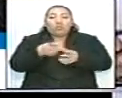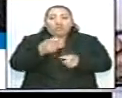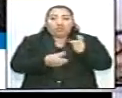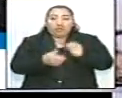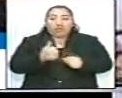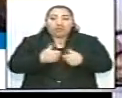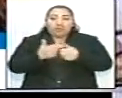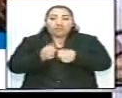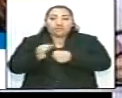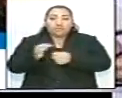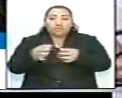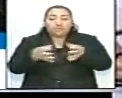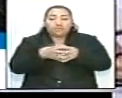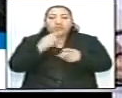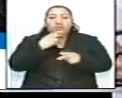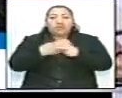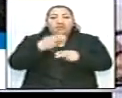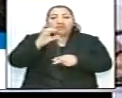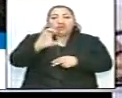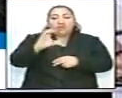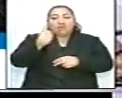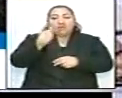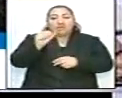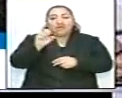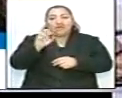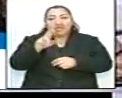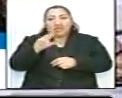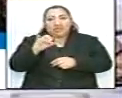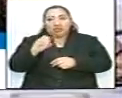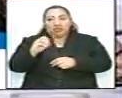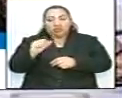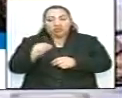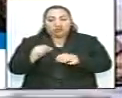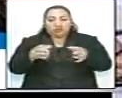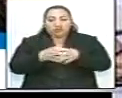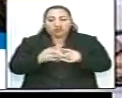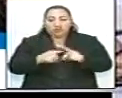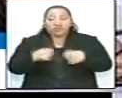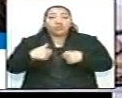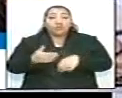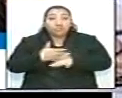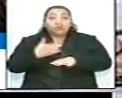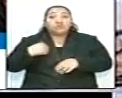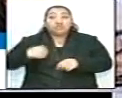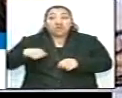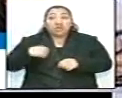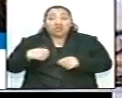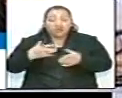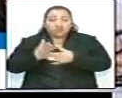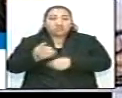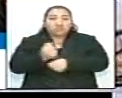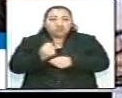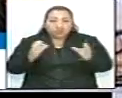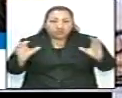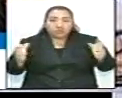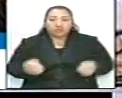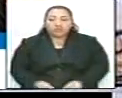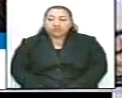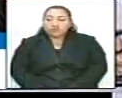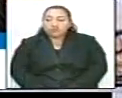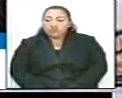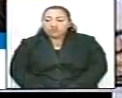país. Y tuve la oportunidad de ser su alcalde y lo concebimos, y a través del